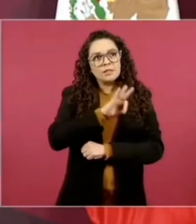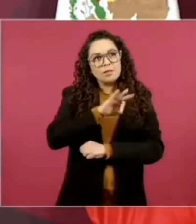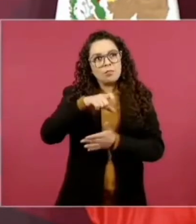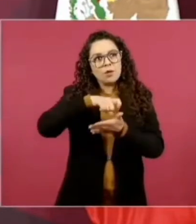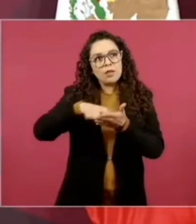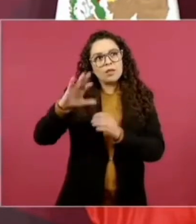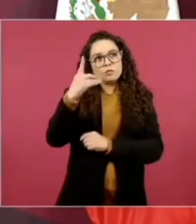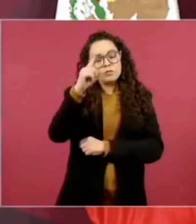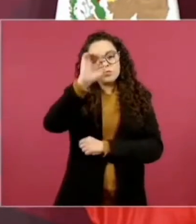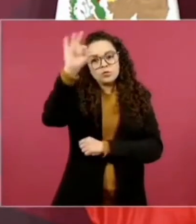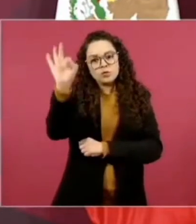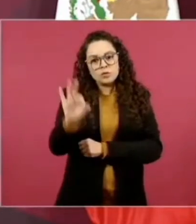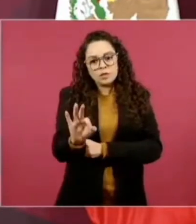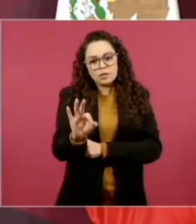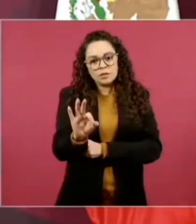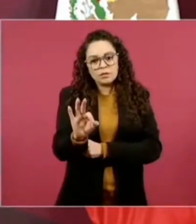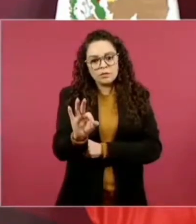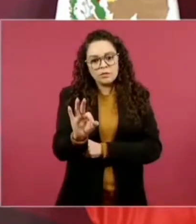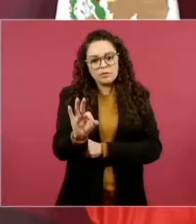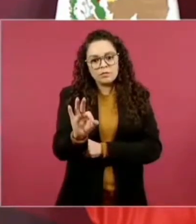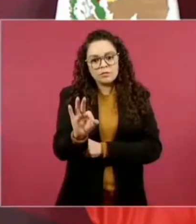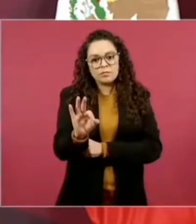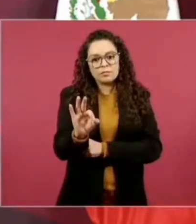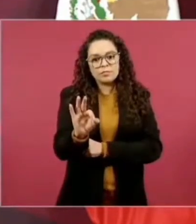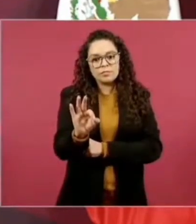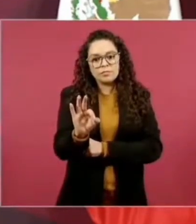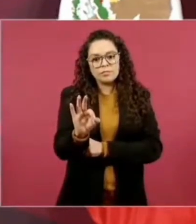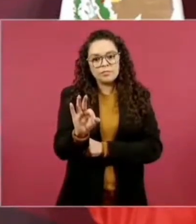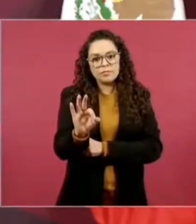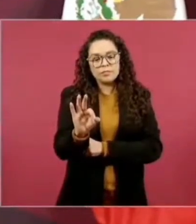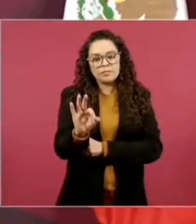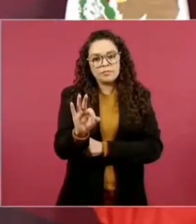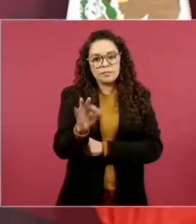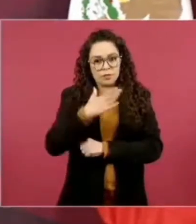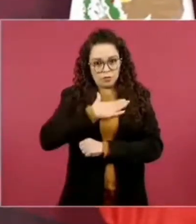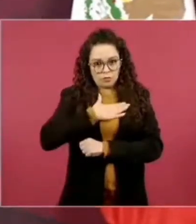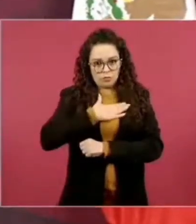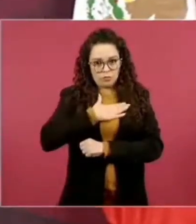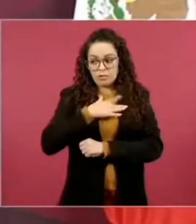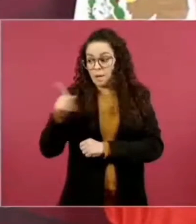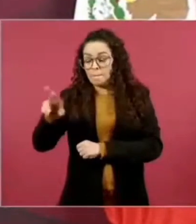y 49% de particulares.